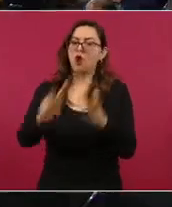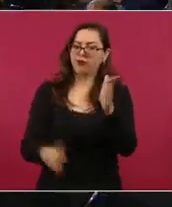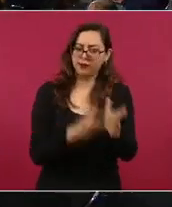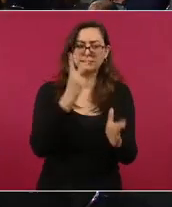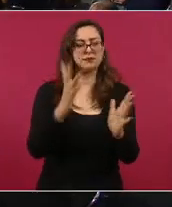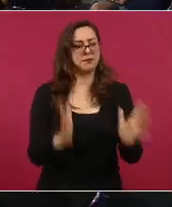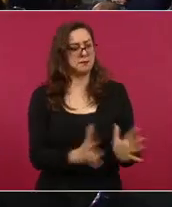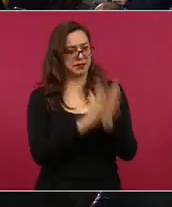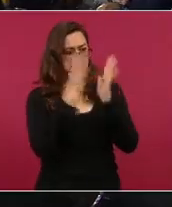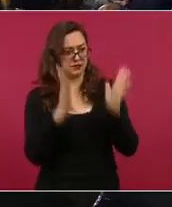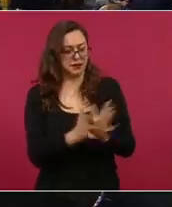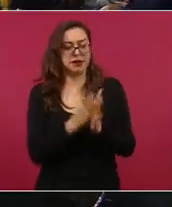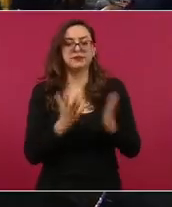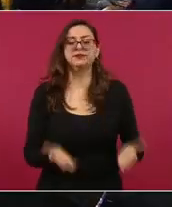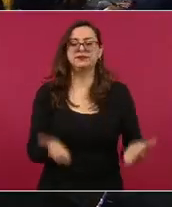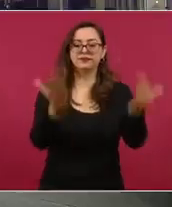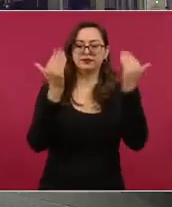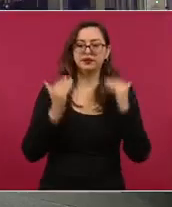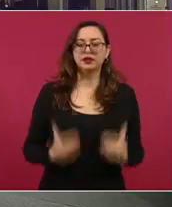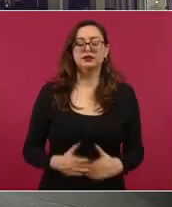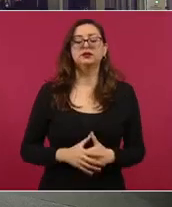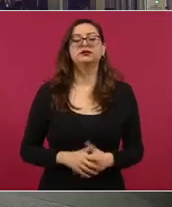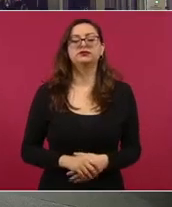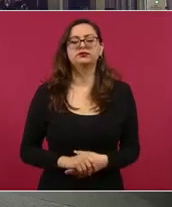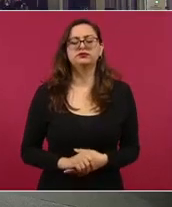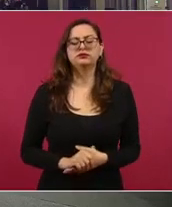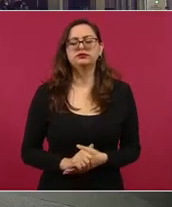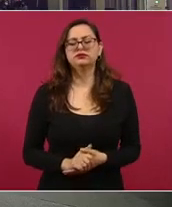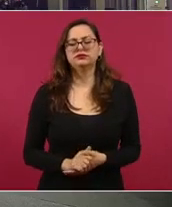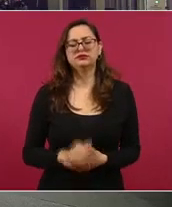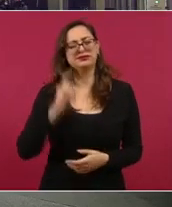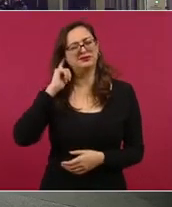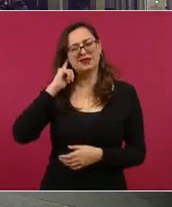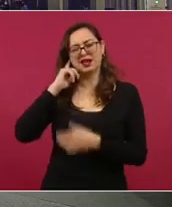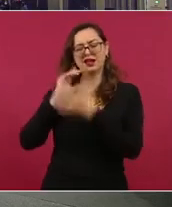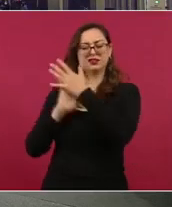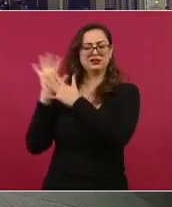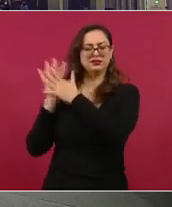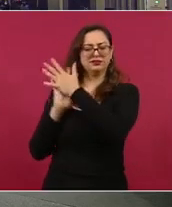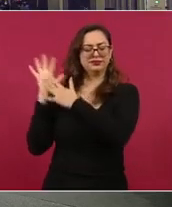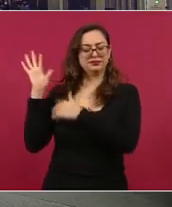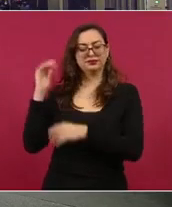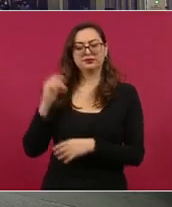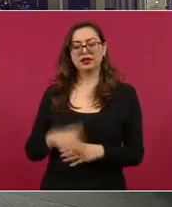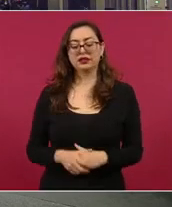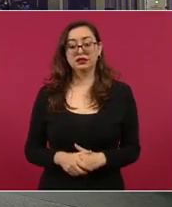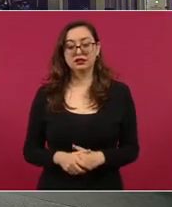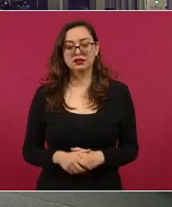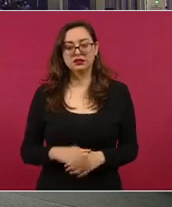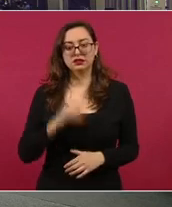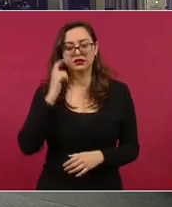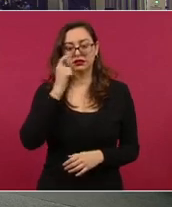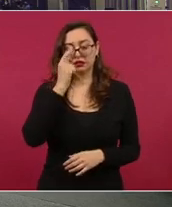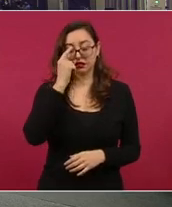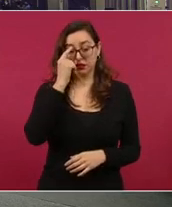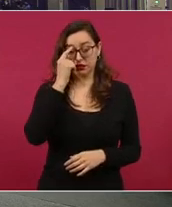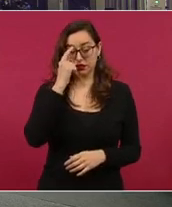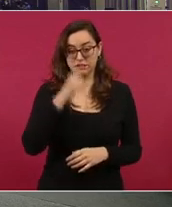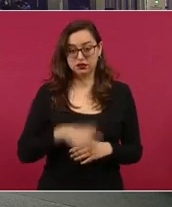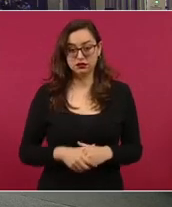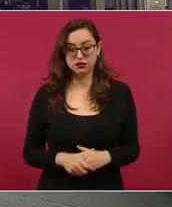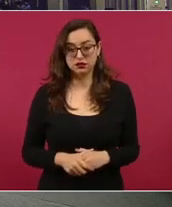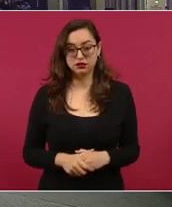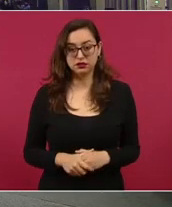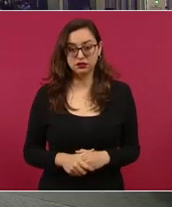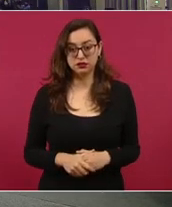Bueno, vamos adelante. Buenos días, señor presidente. César, Noticias 104.5 en frecuencia modulada.